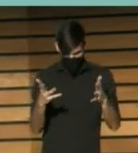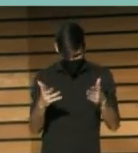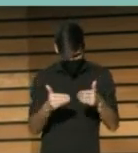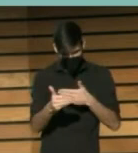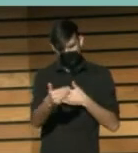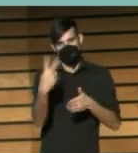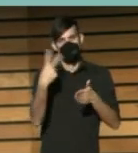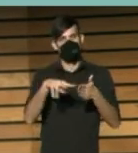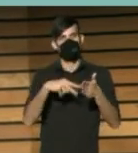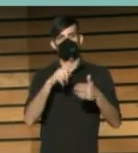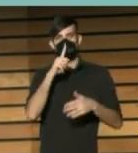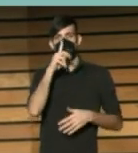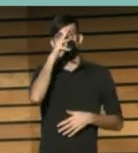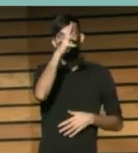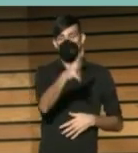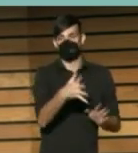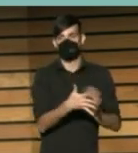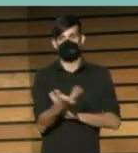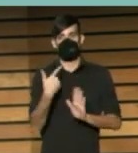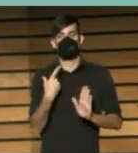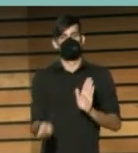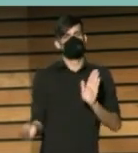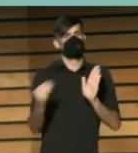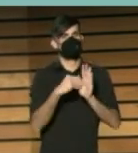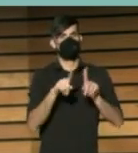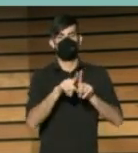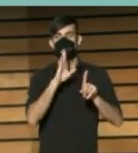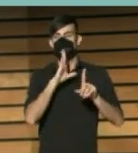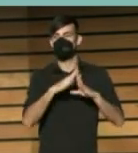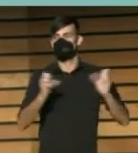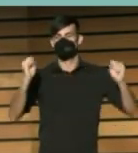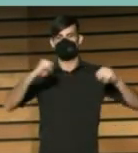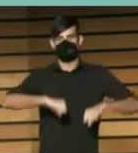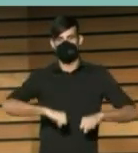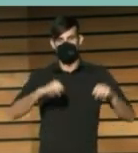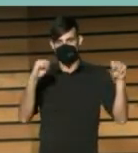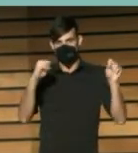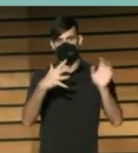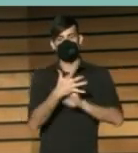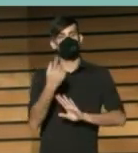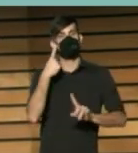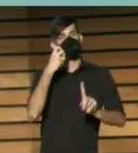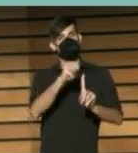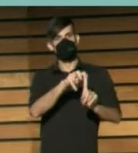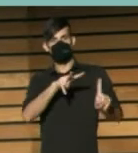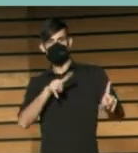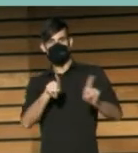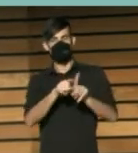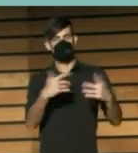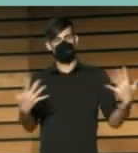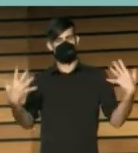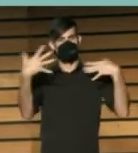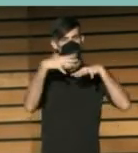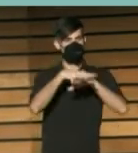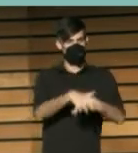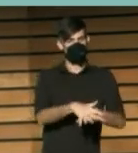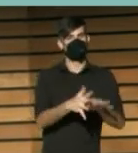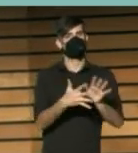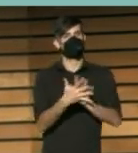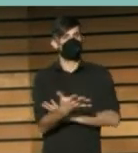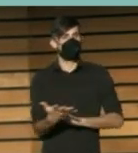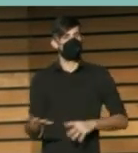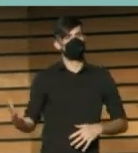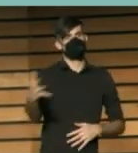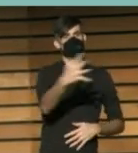años, que se suma a este pacto. Y que tiene esta visión integradora con